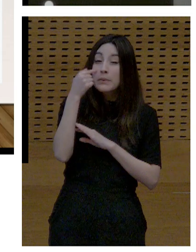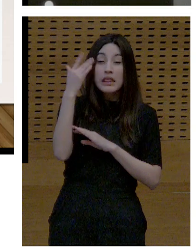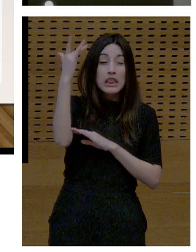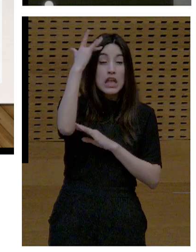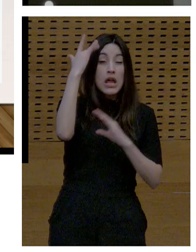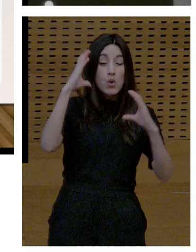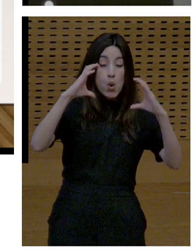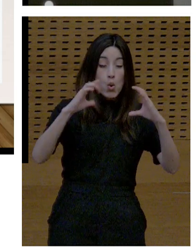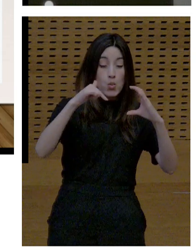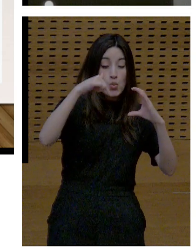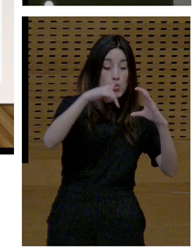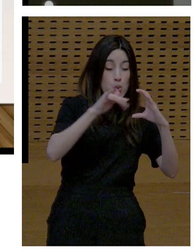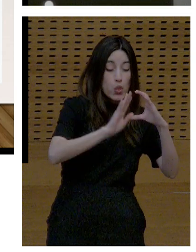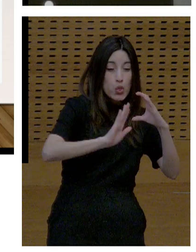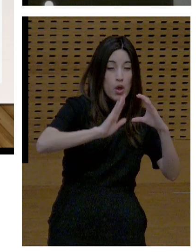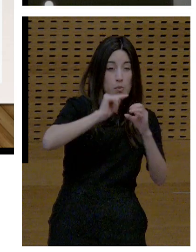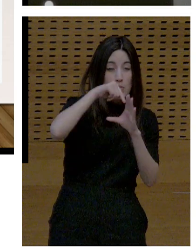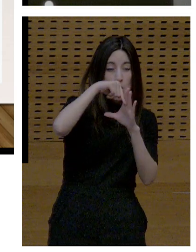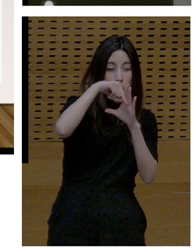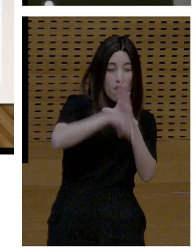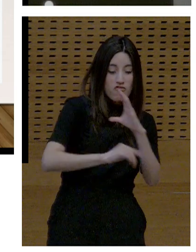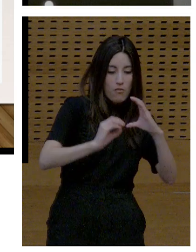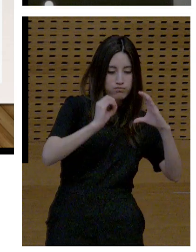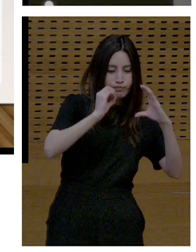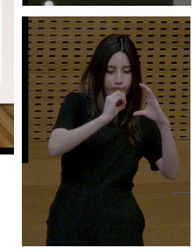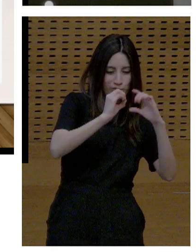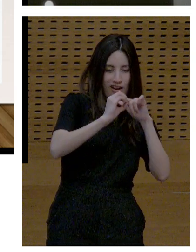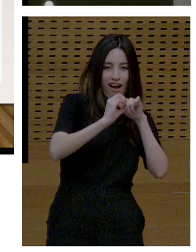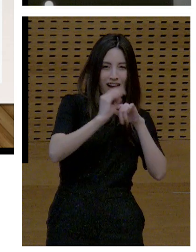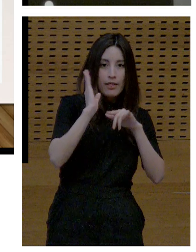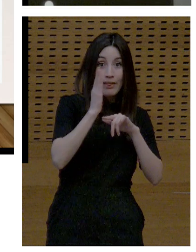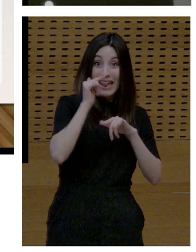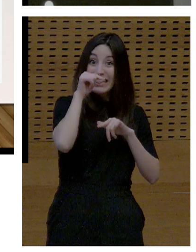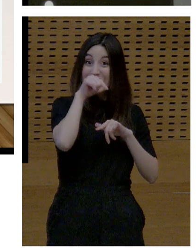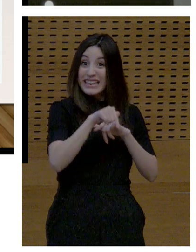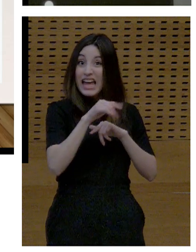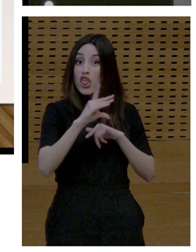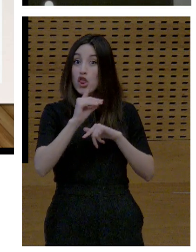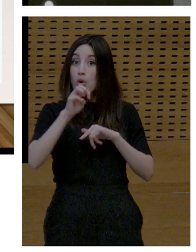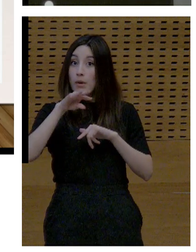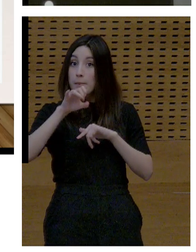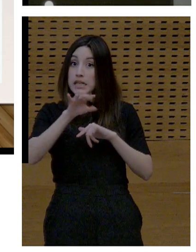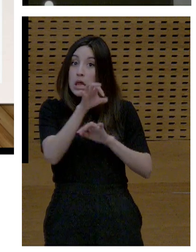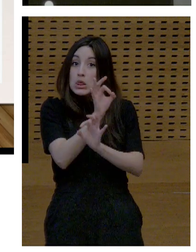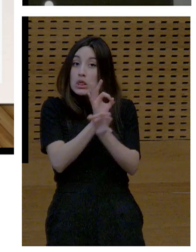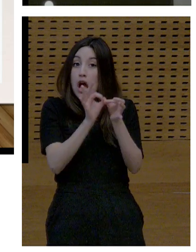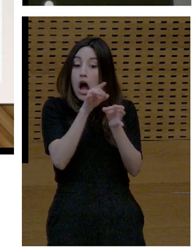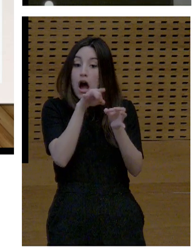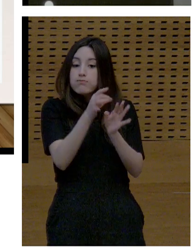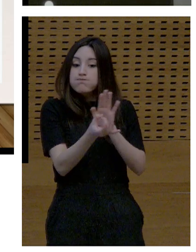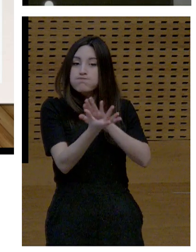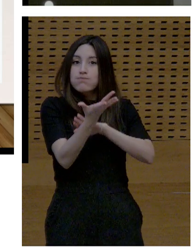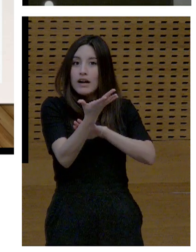cerebro, que son los ganglios basales, ¿vale? La dopamina se produce en las neuronas que están más o menos ahí y